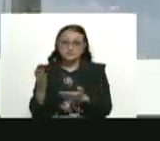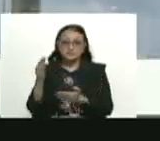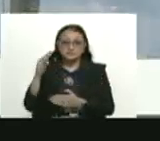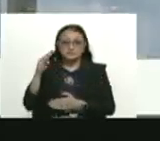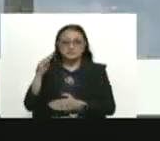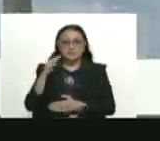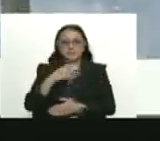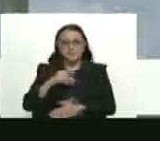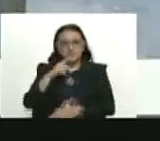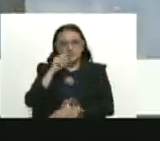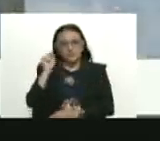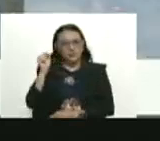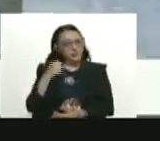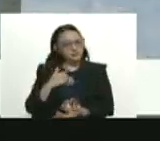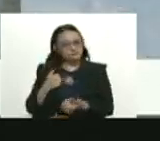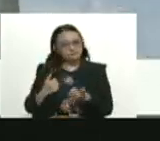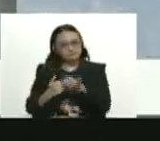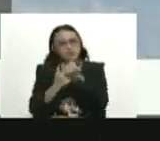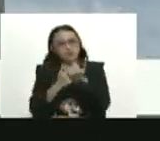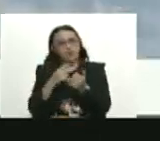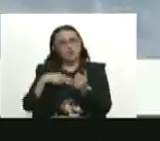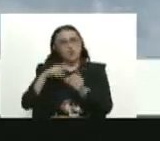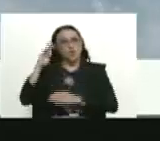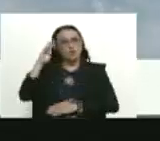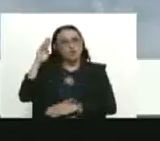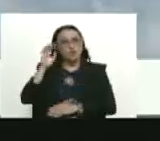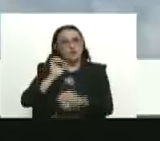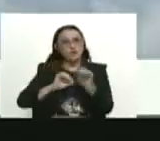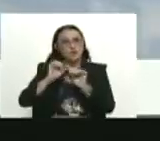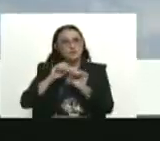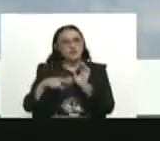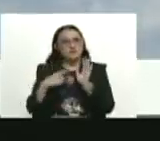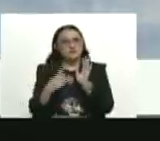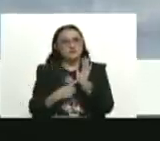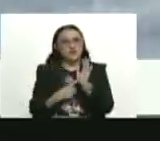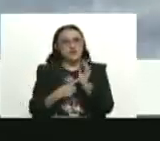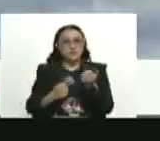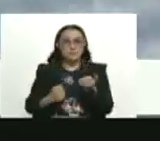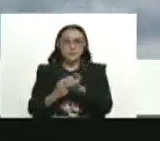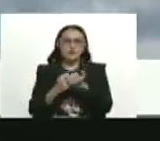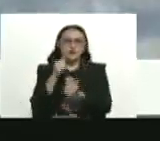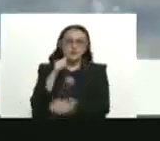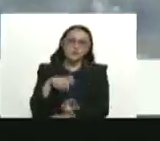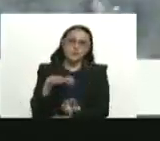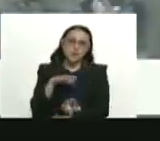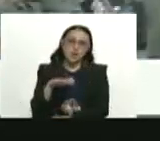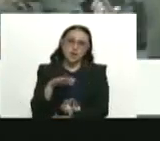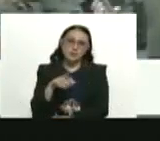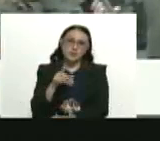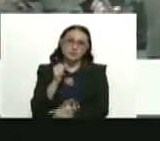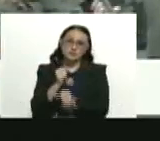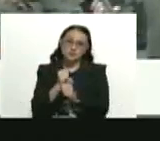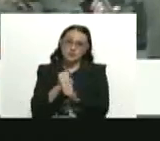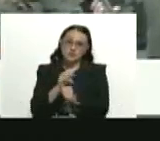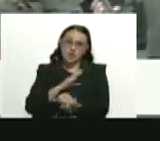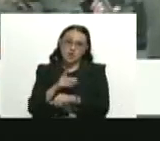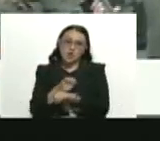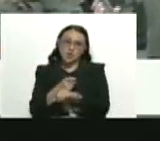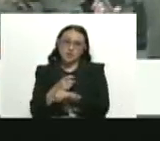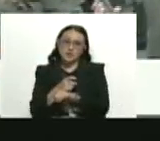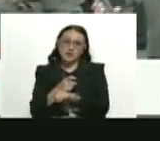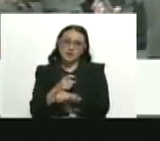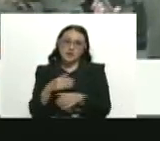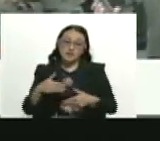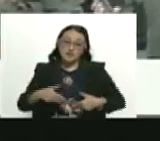usted con todos los soldados de esta región de defensa integral para apoyar al pueblo y su gestión de gobierno en su